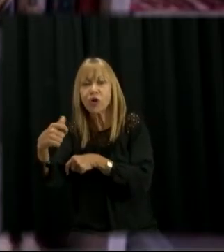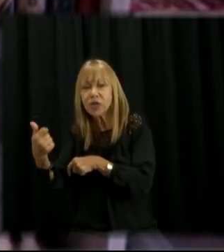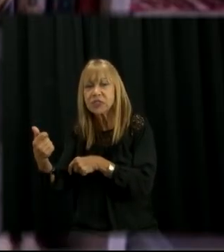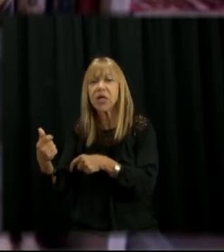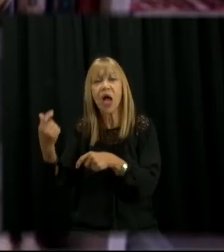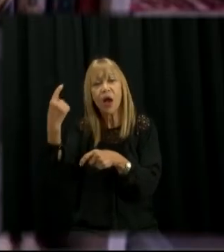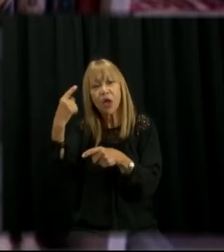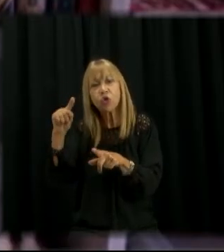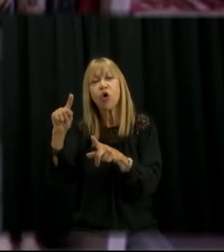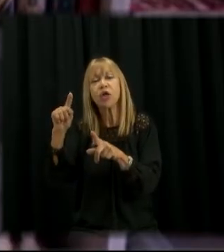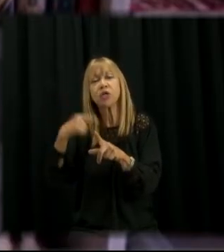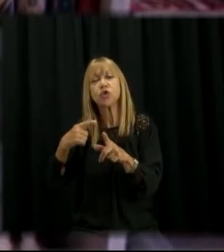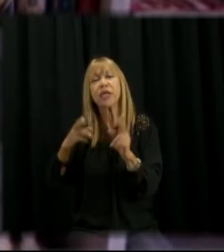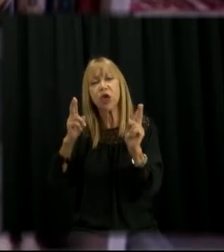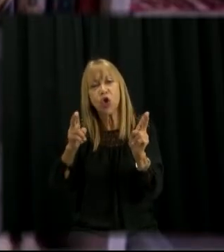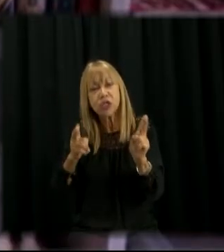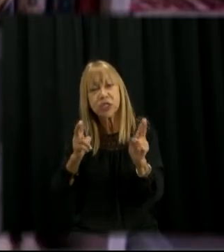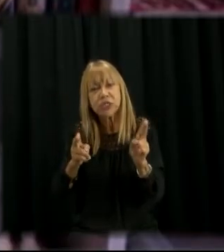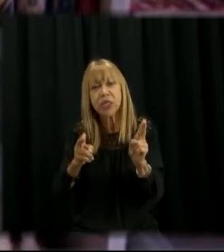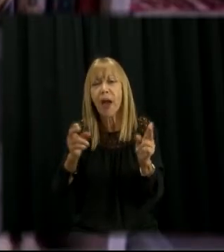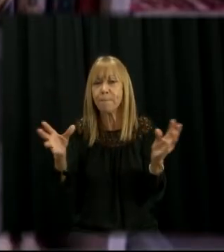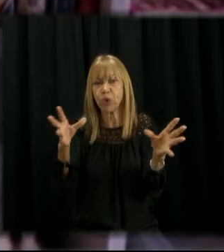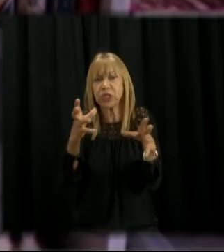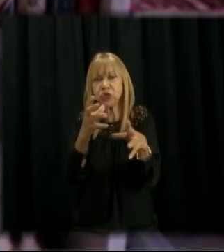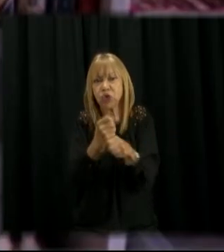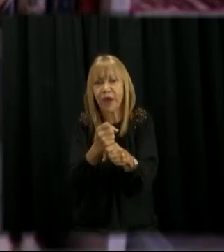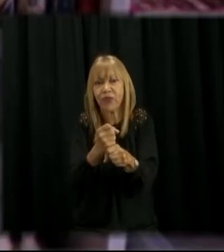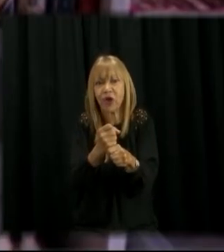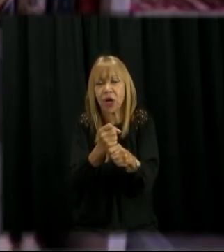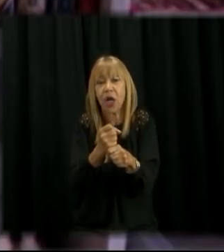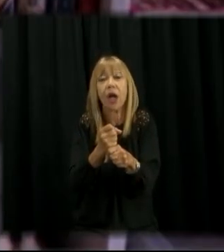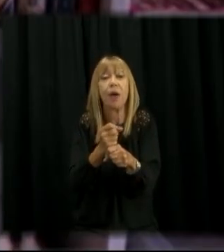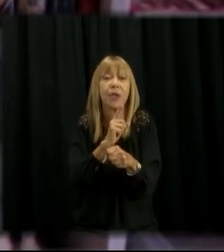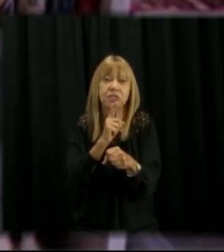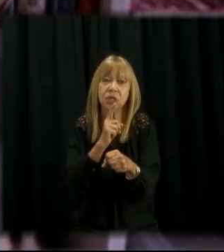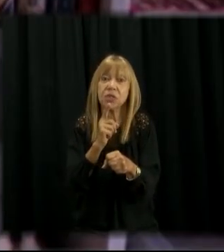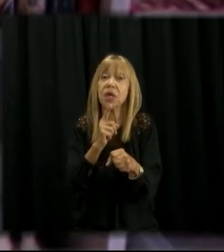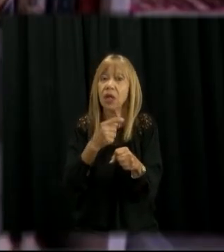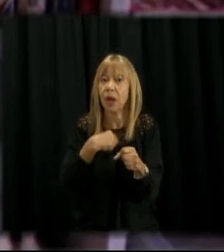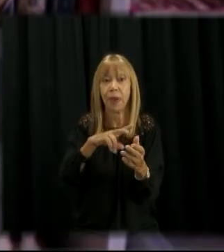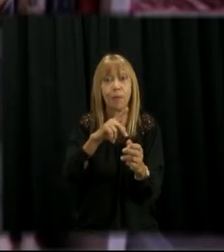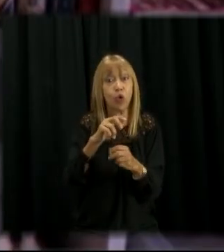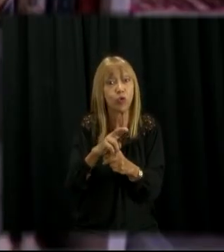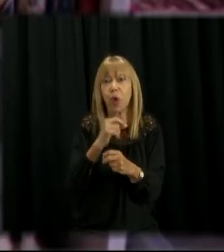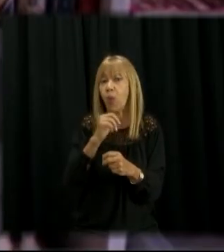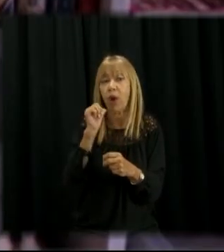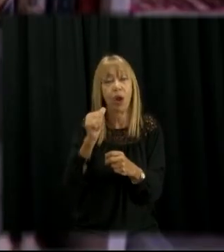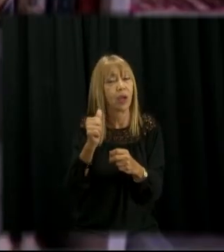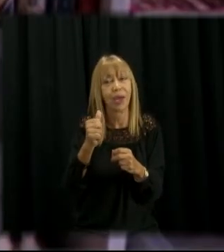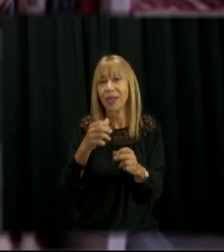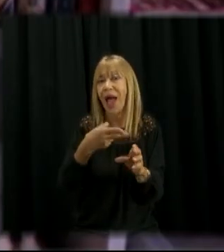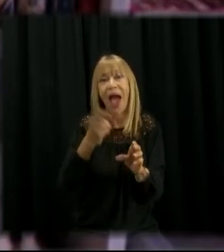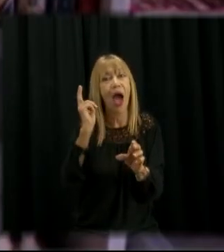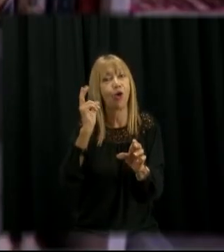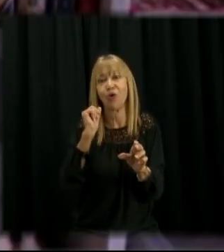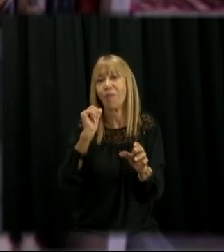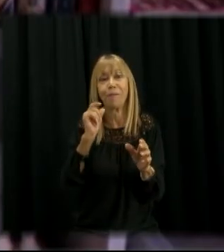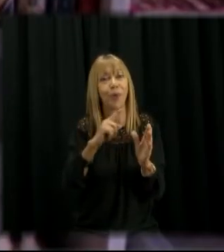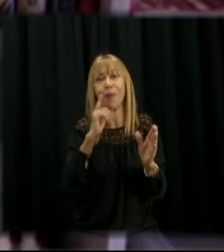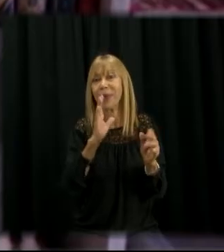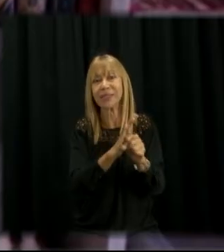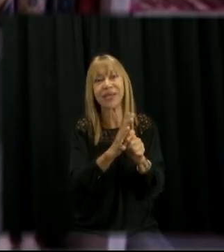otros para poner esta urgencia y tener resultados. Puerto Rico no va a